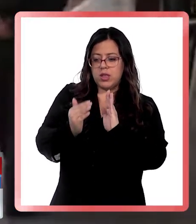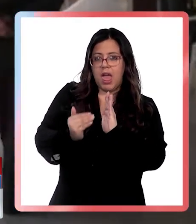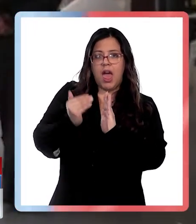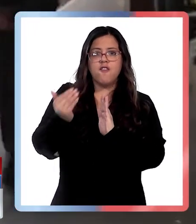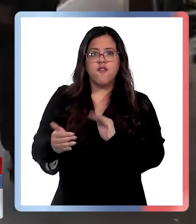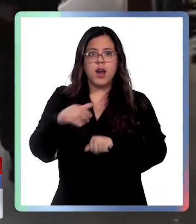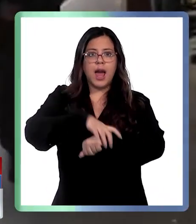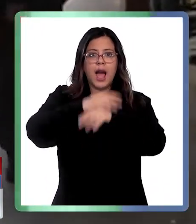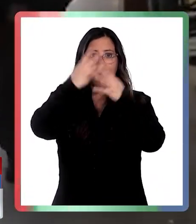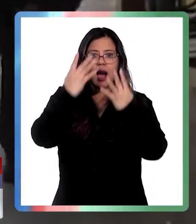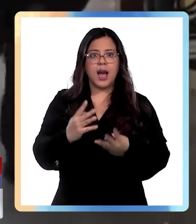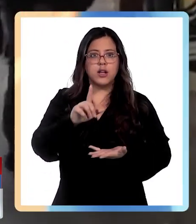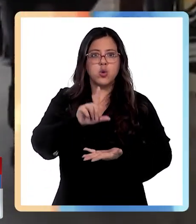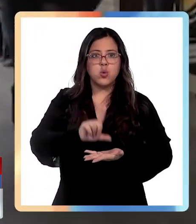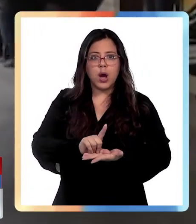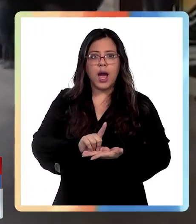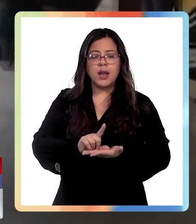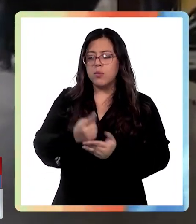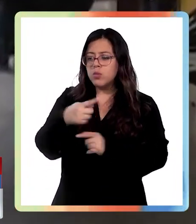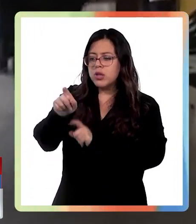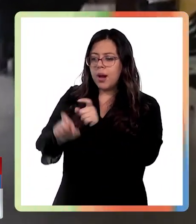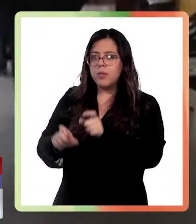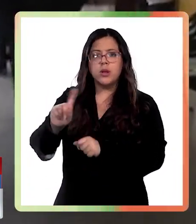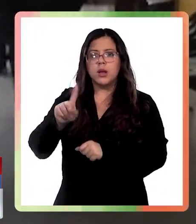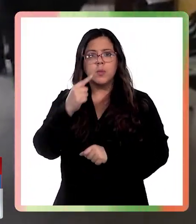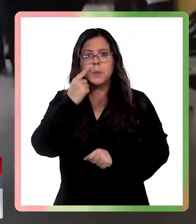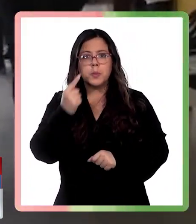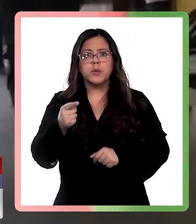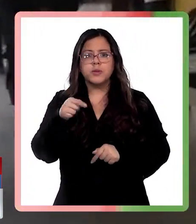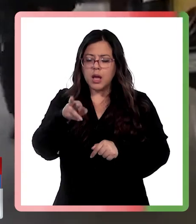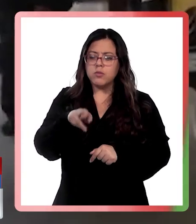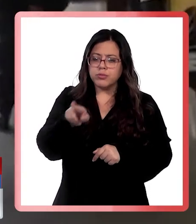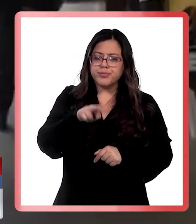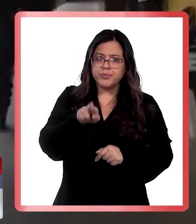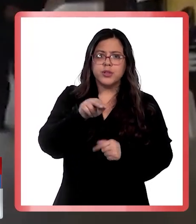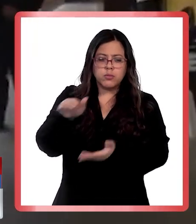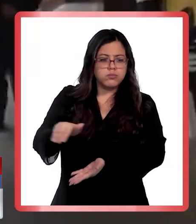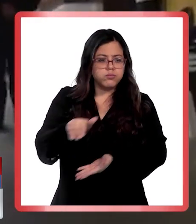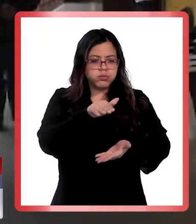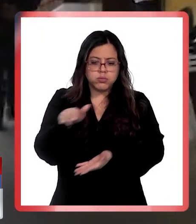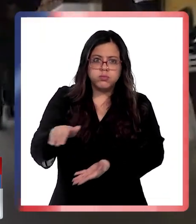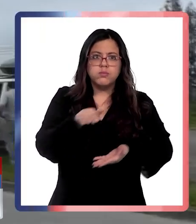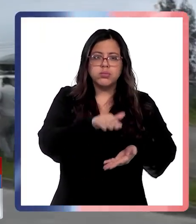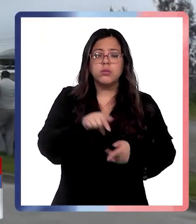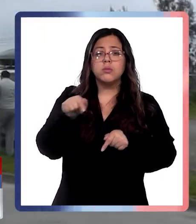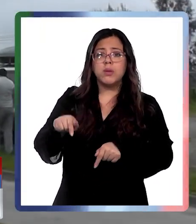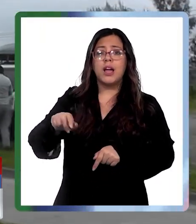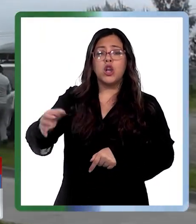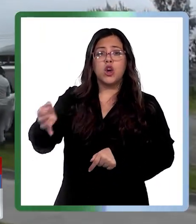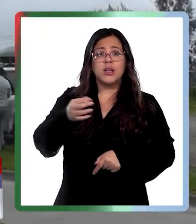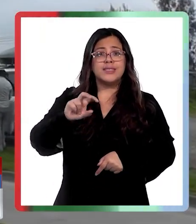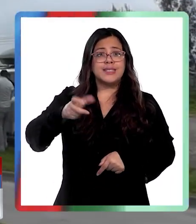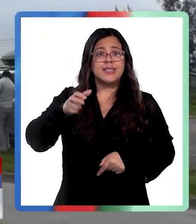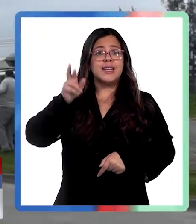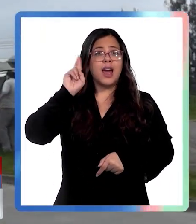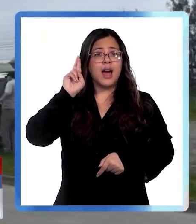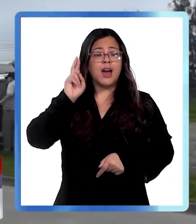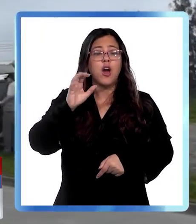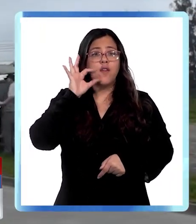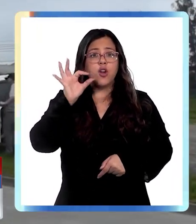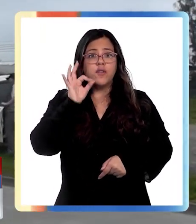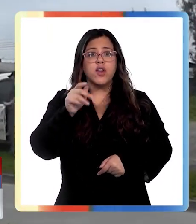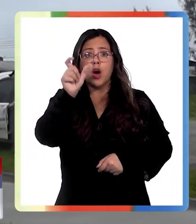puerta principal del recinto por parte de desconocidos de manera frecuente. Según lo mencionado por Radio Bio Bio,